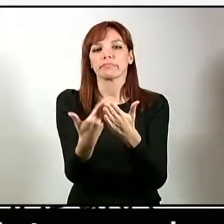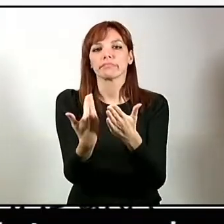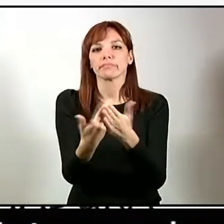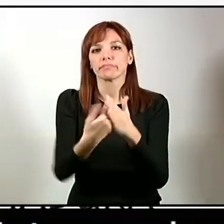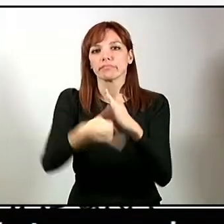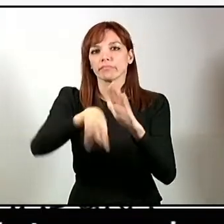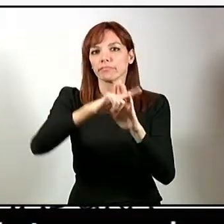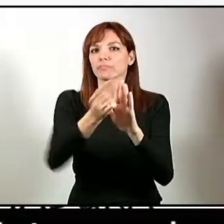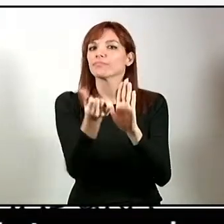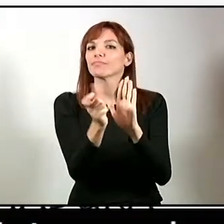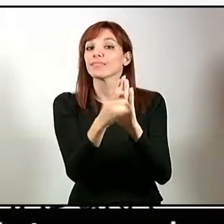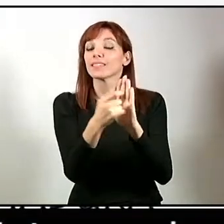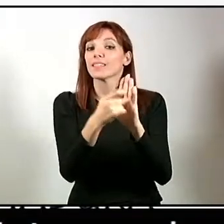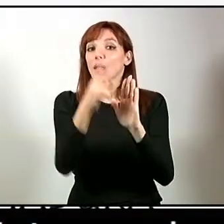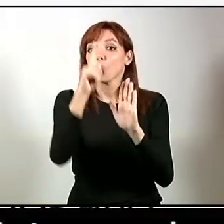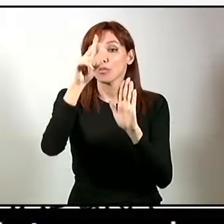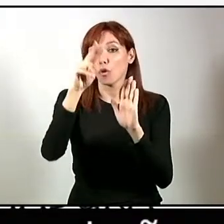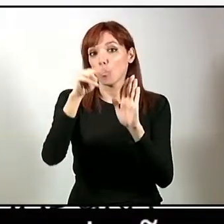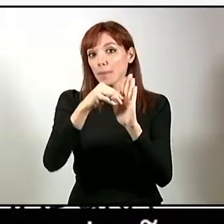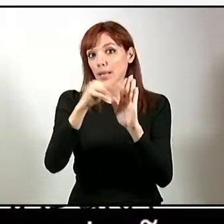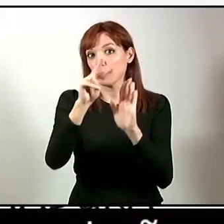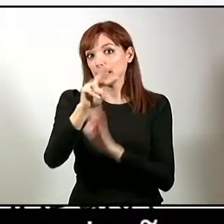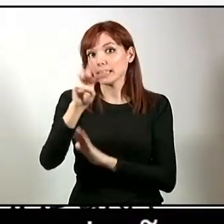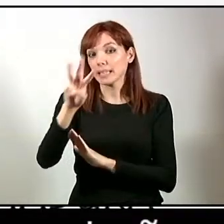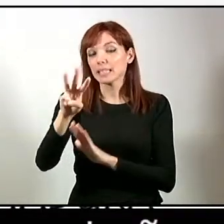año 2023